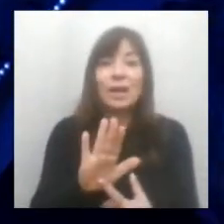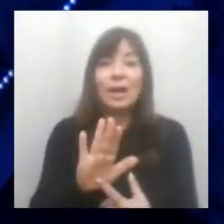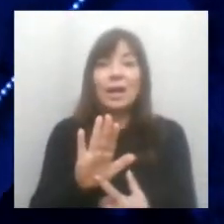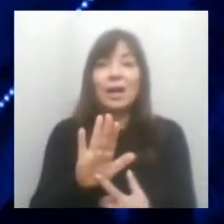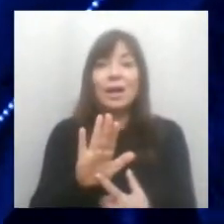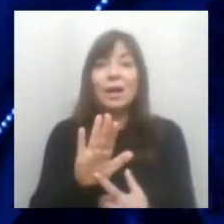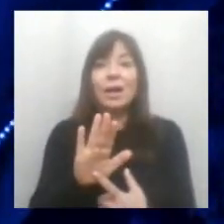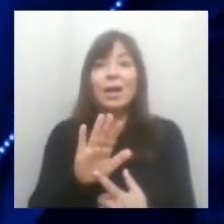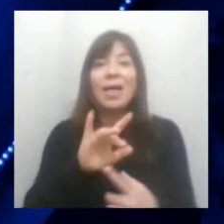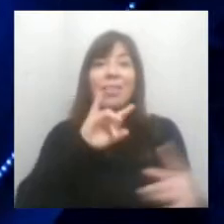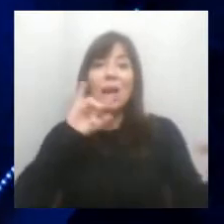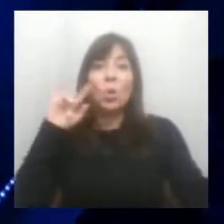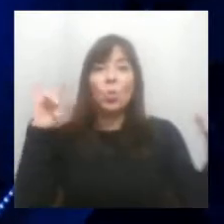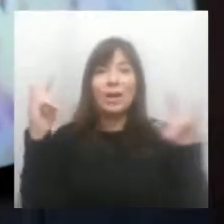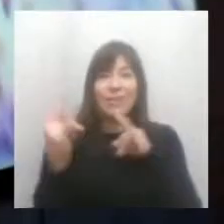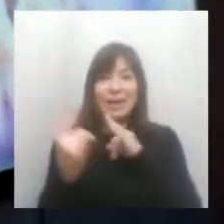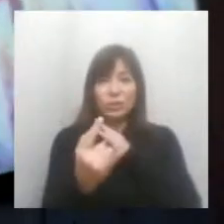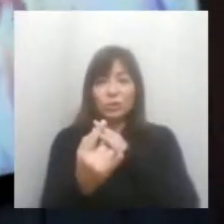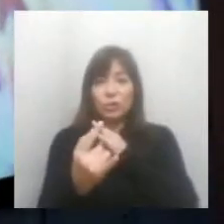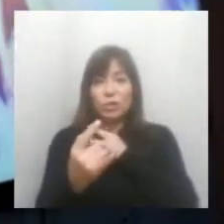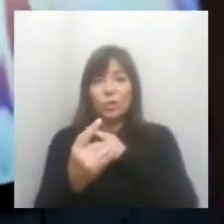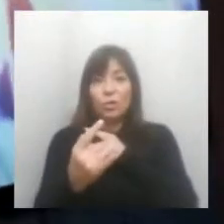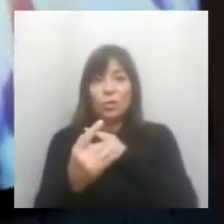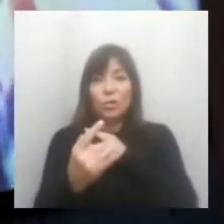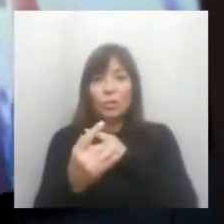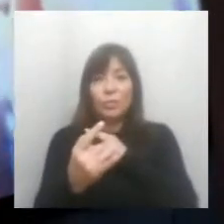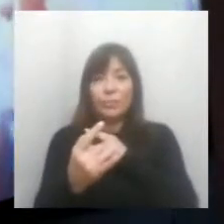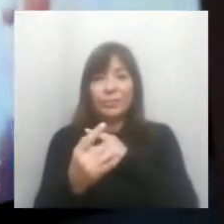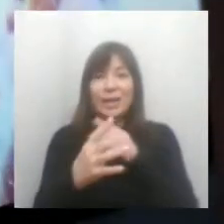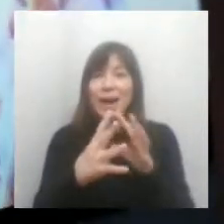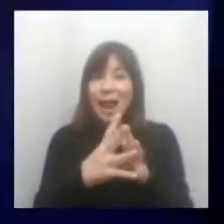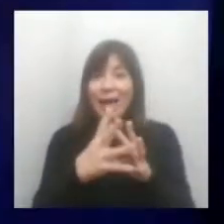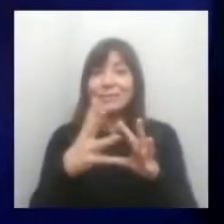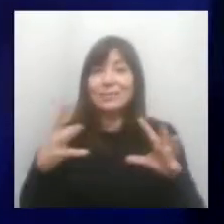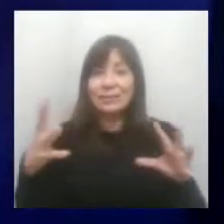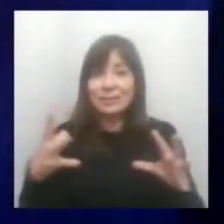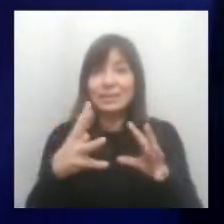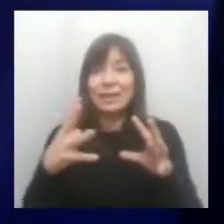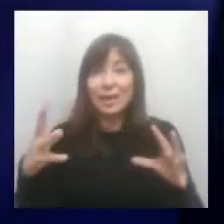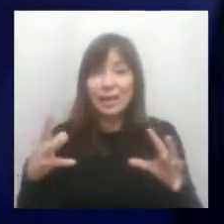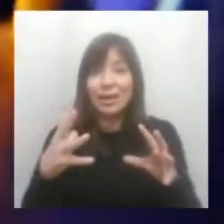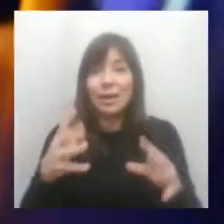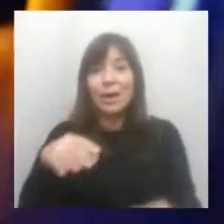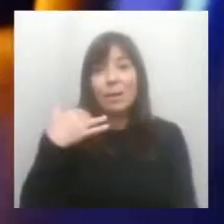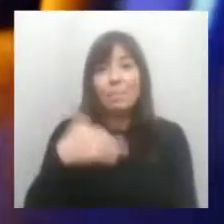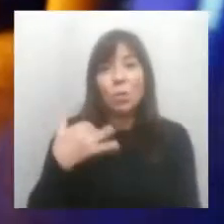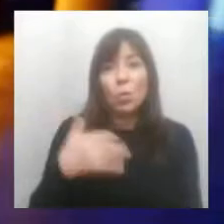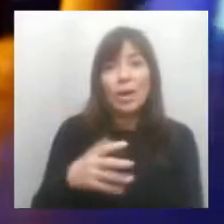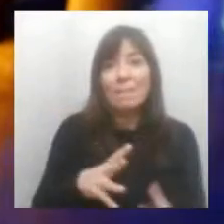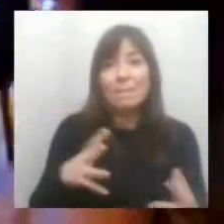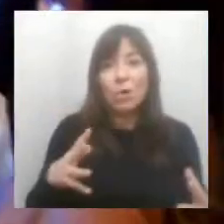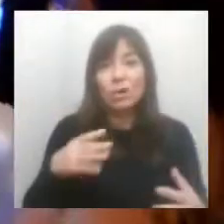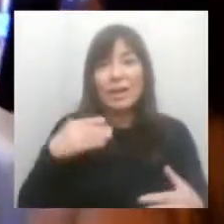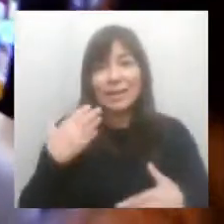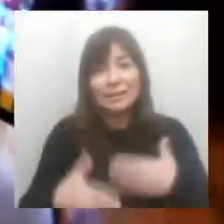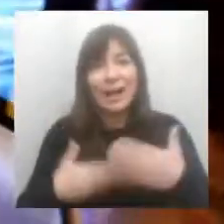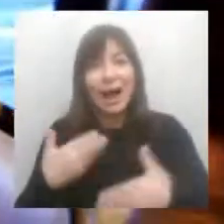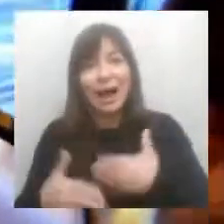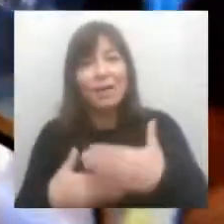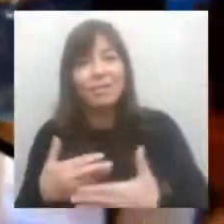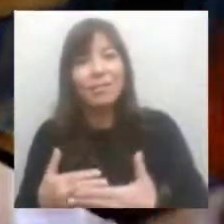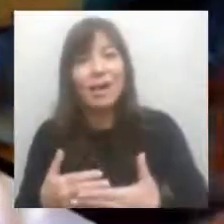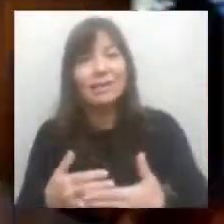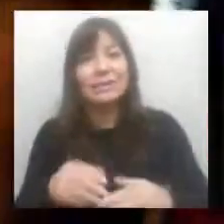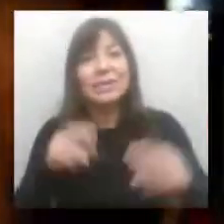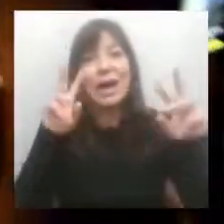momento existió una también, pero una muestra grande y muy importante, muy avanzada respecto